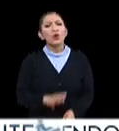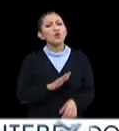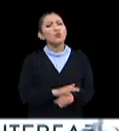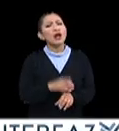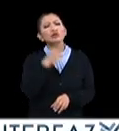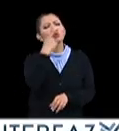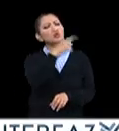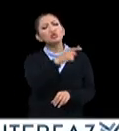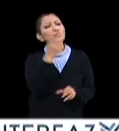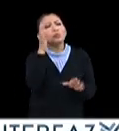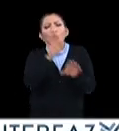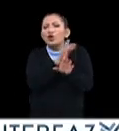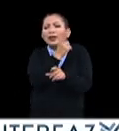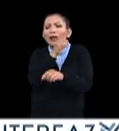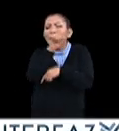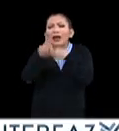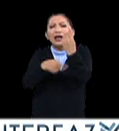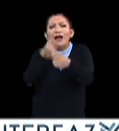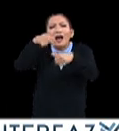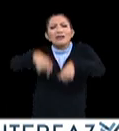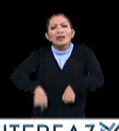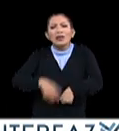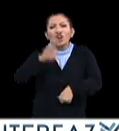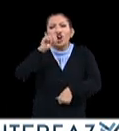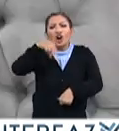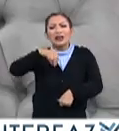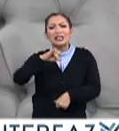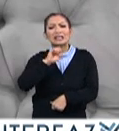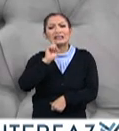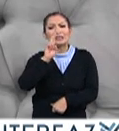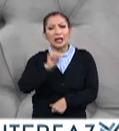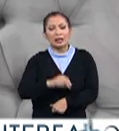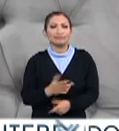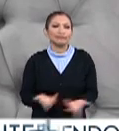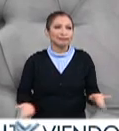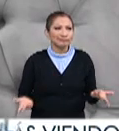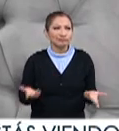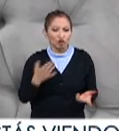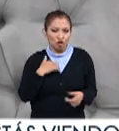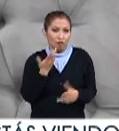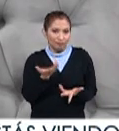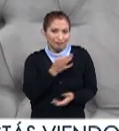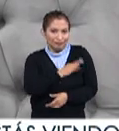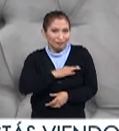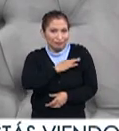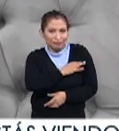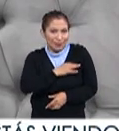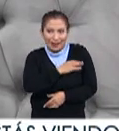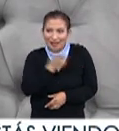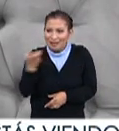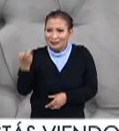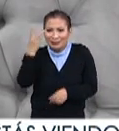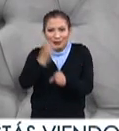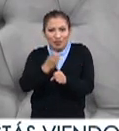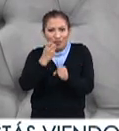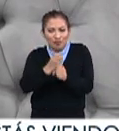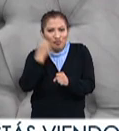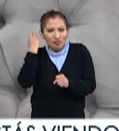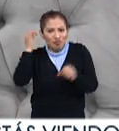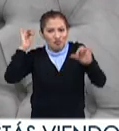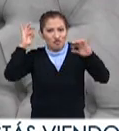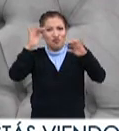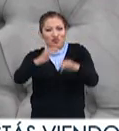¿Cuál es el motivo por el cual está aquí en CONICEN? Bueno, pues celebrando prácticamente este segundo